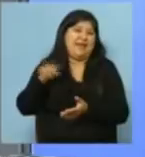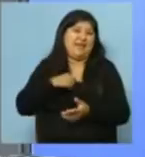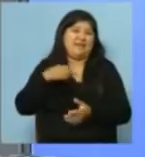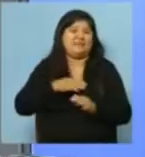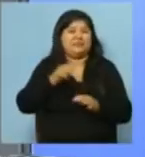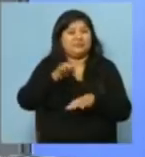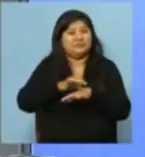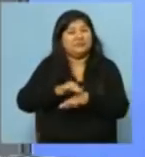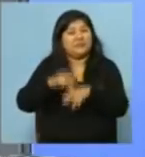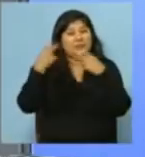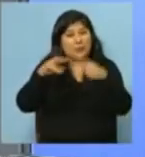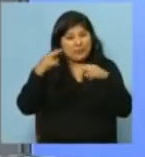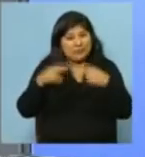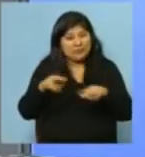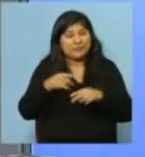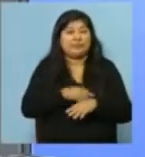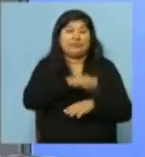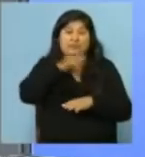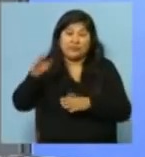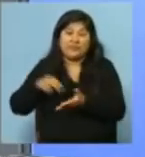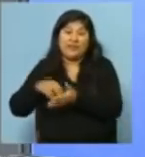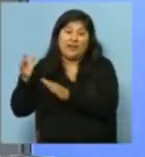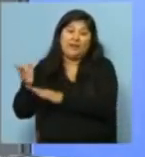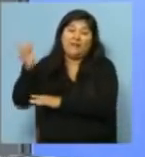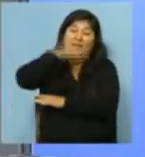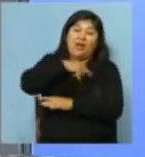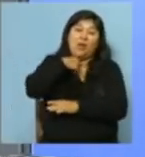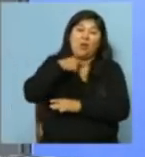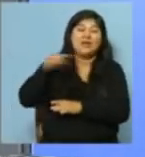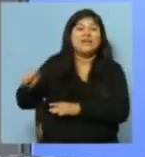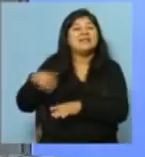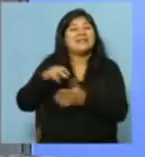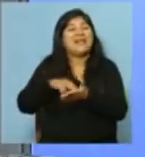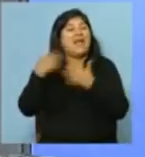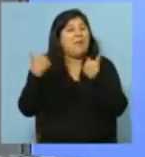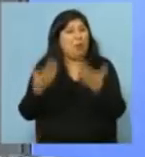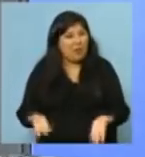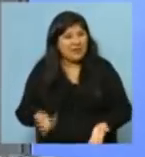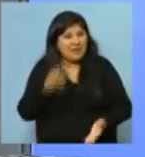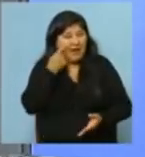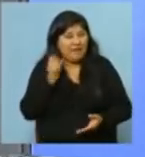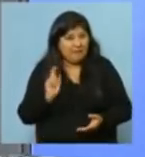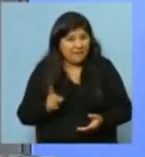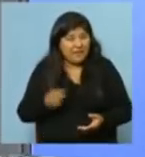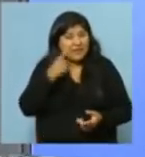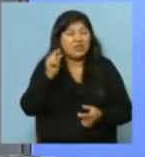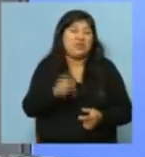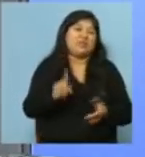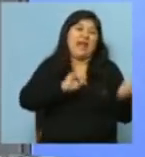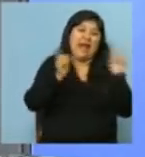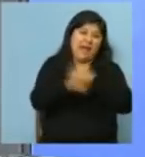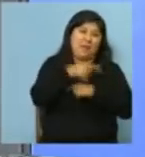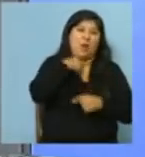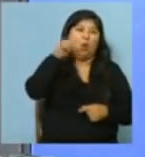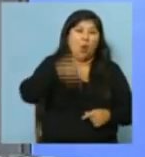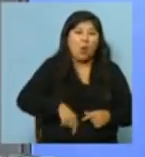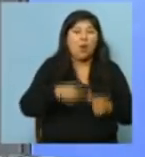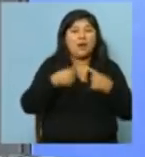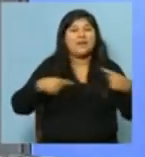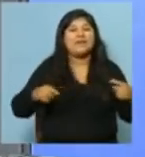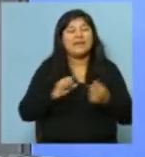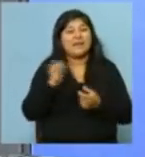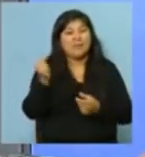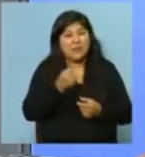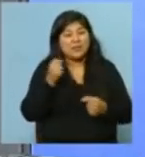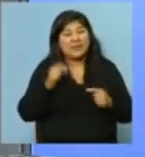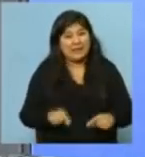qué hora deuma que vez estaba 8 o 10 horas porque había un corte de ruta estas cosas han cambiado pero en lo que respecta al ministerio el que me toca conducir al